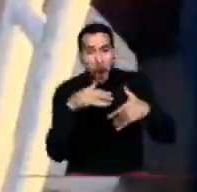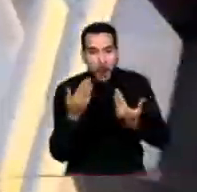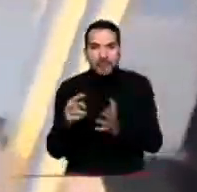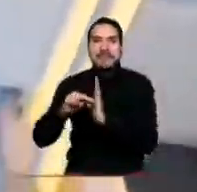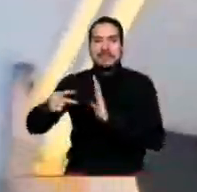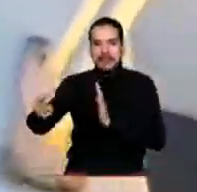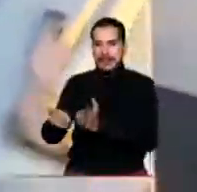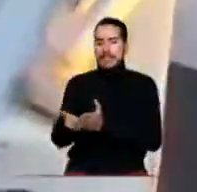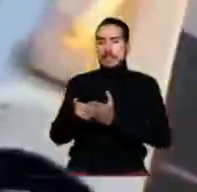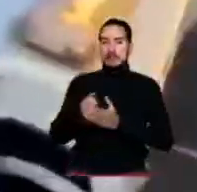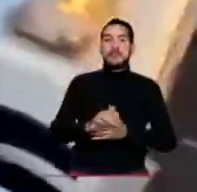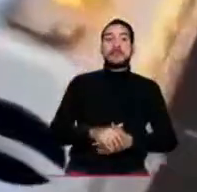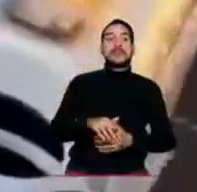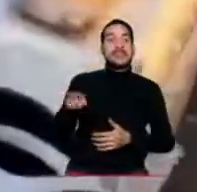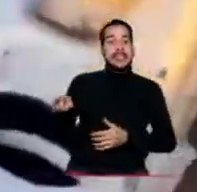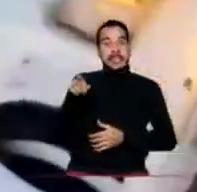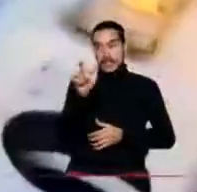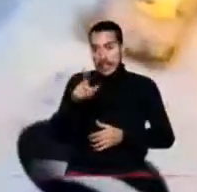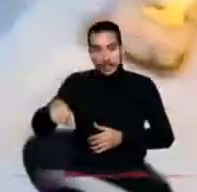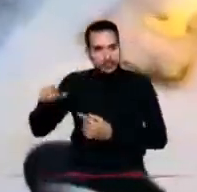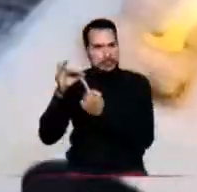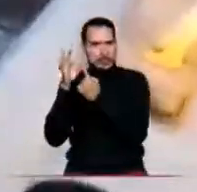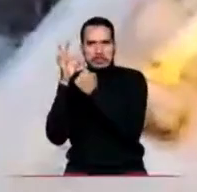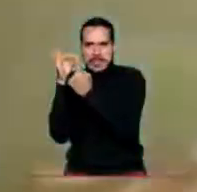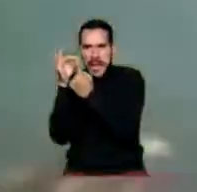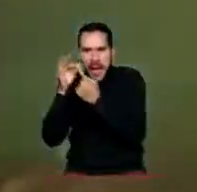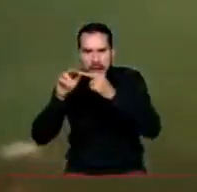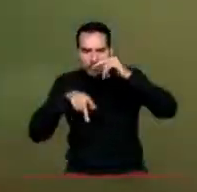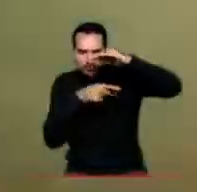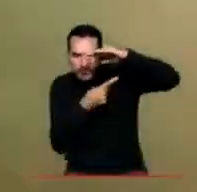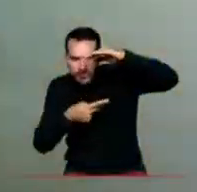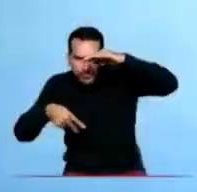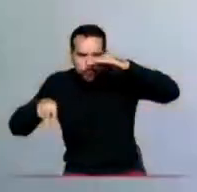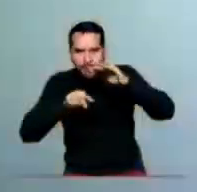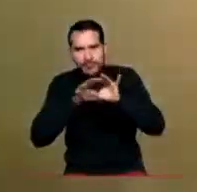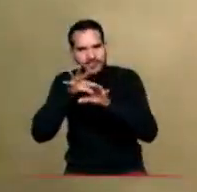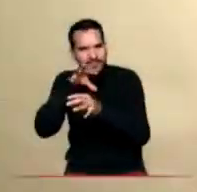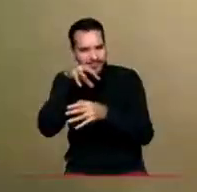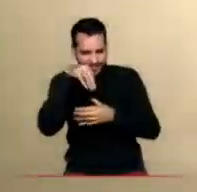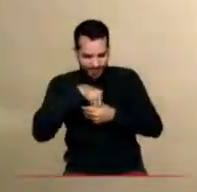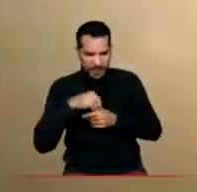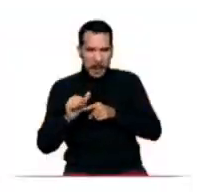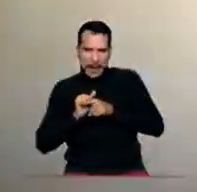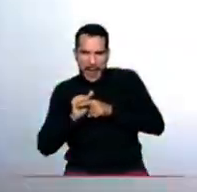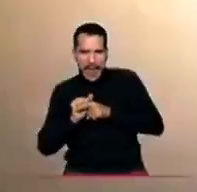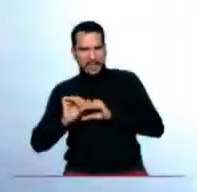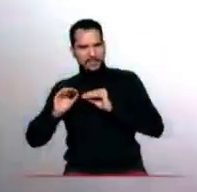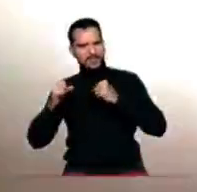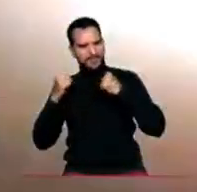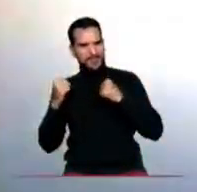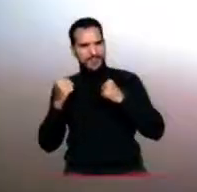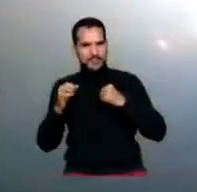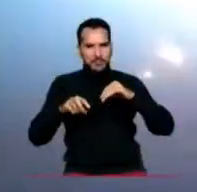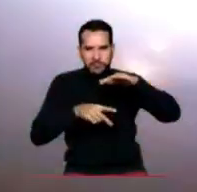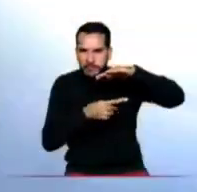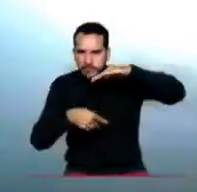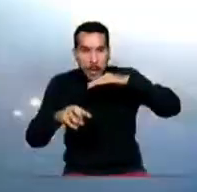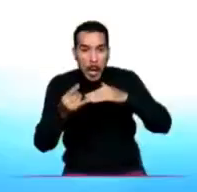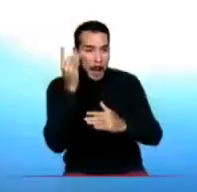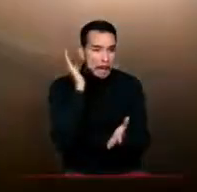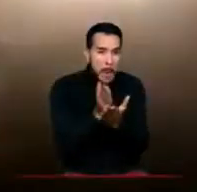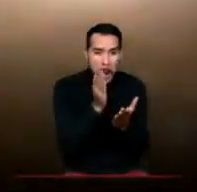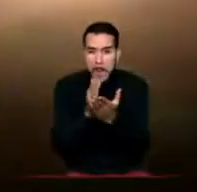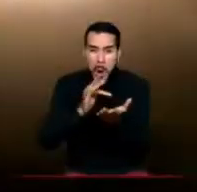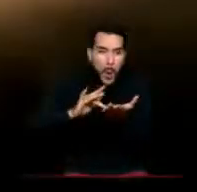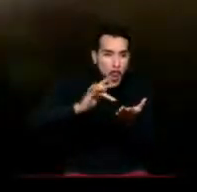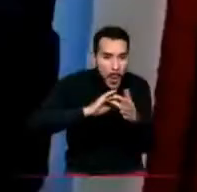permiten incrementar las competencias para la asistencia de unidades submarinas en caso de emergencia, tanto a nivel nacional como internacional, a través